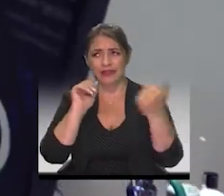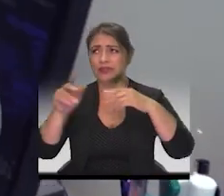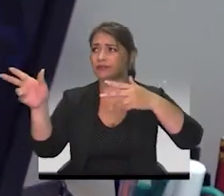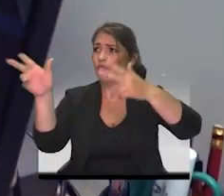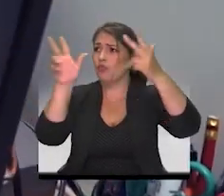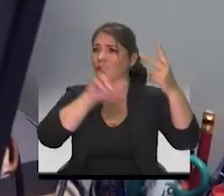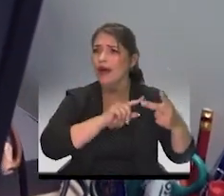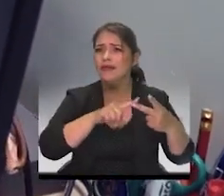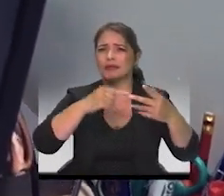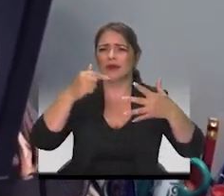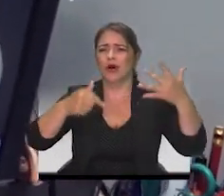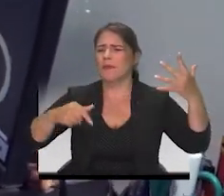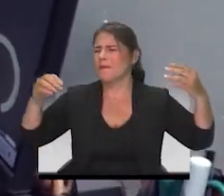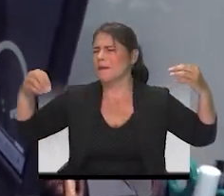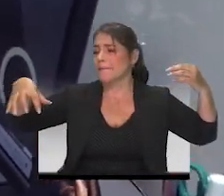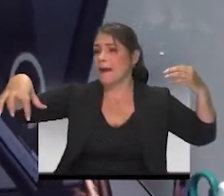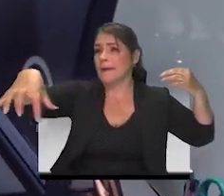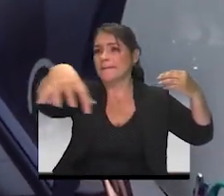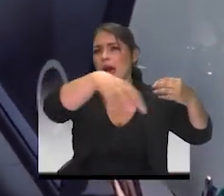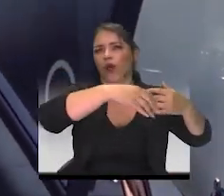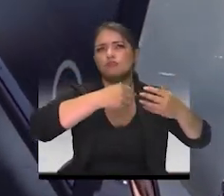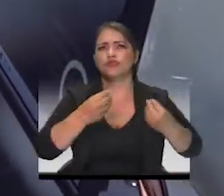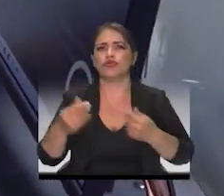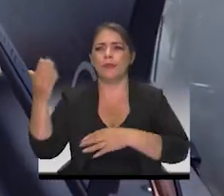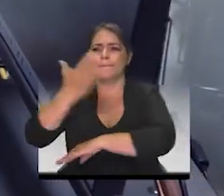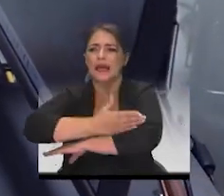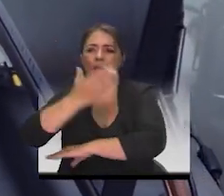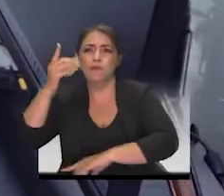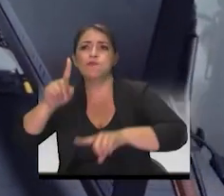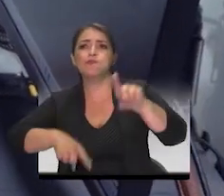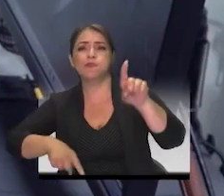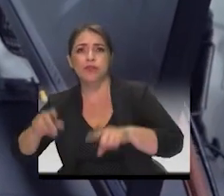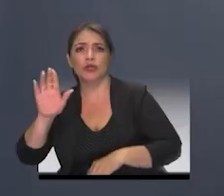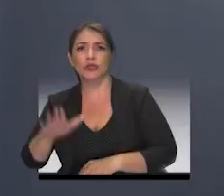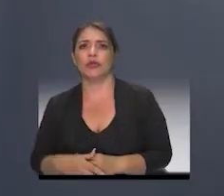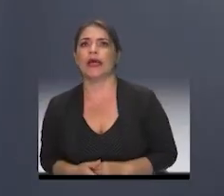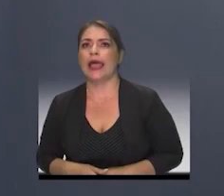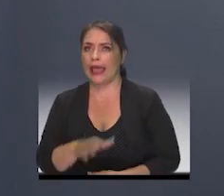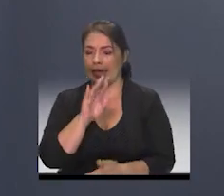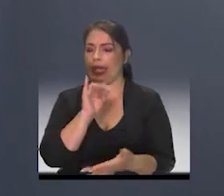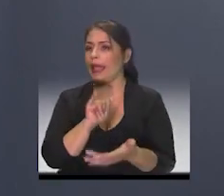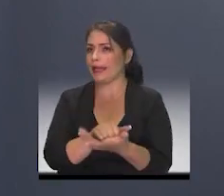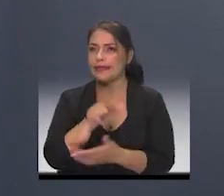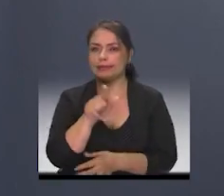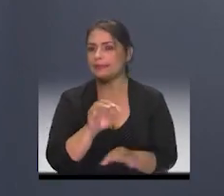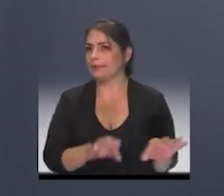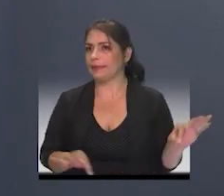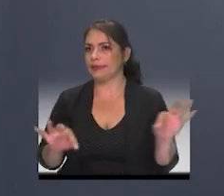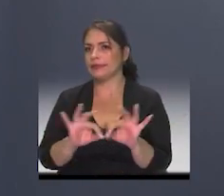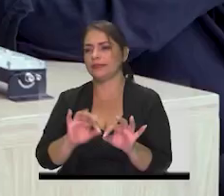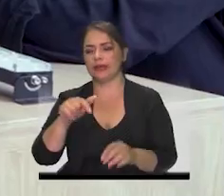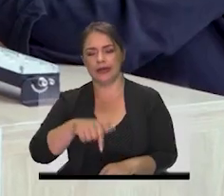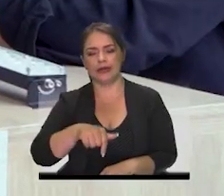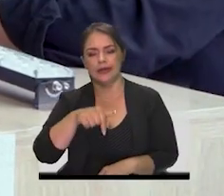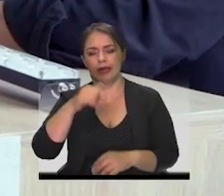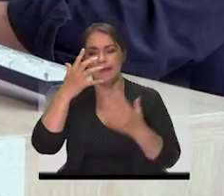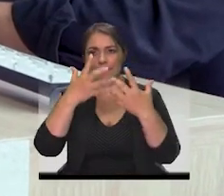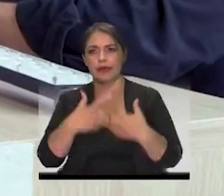puentes peatonales, algunos peajes y esa es la aplicación y el fuerte como tal de